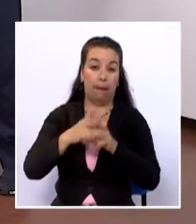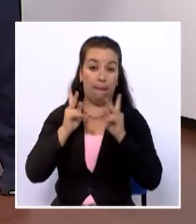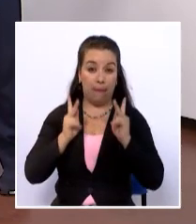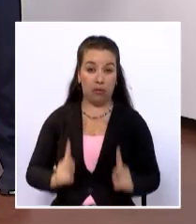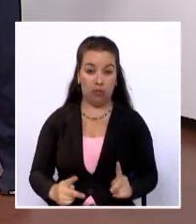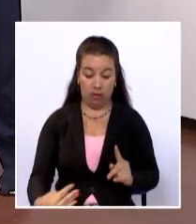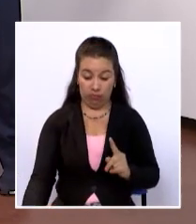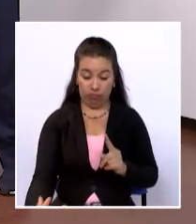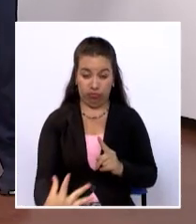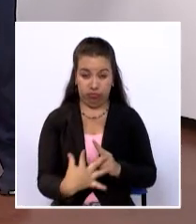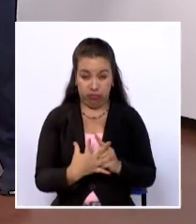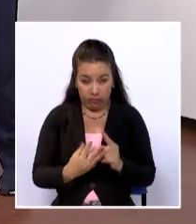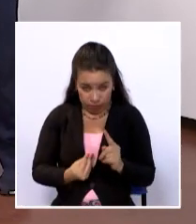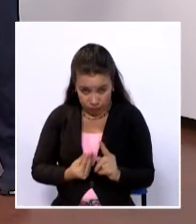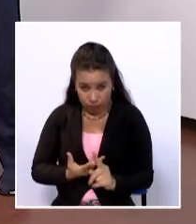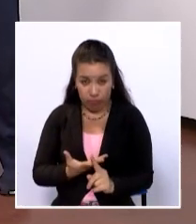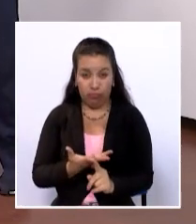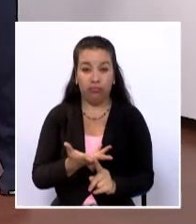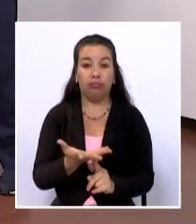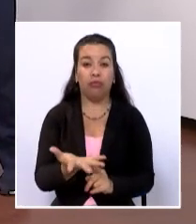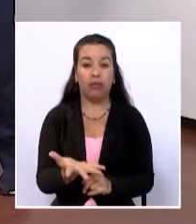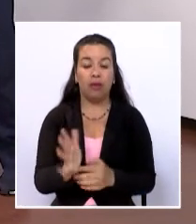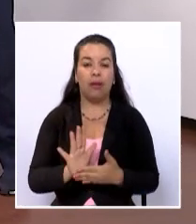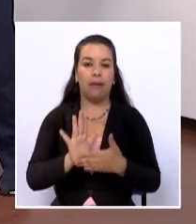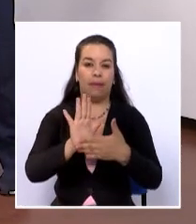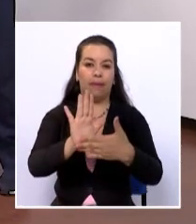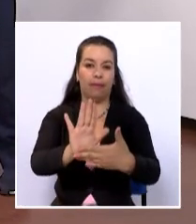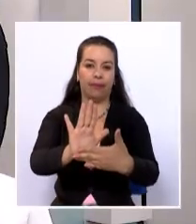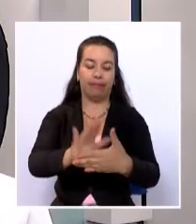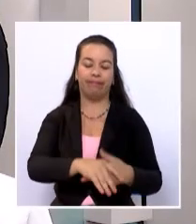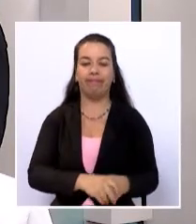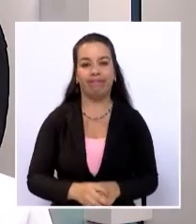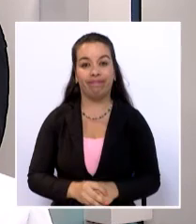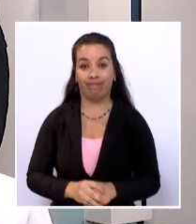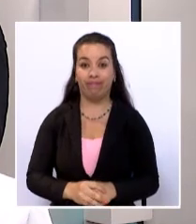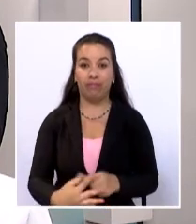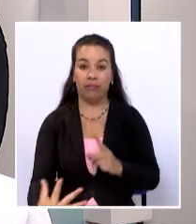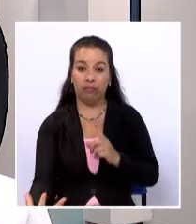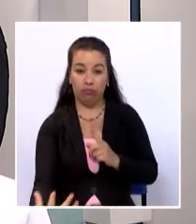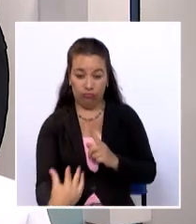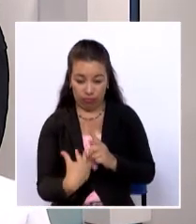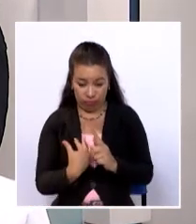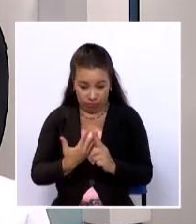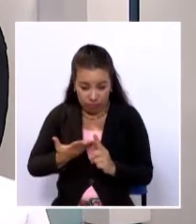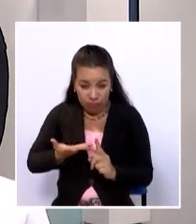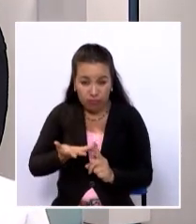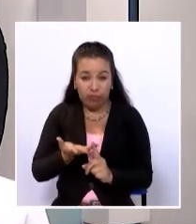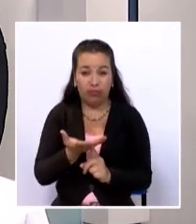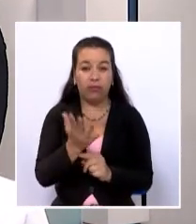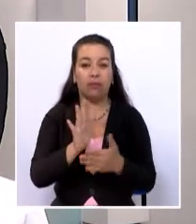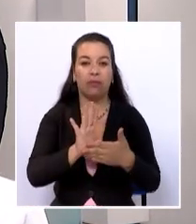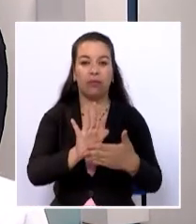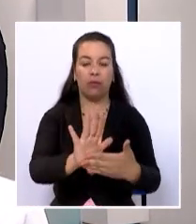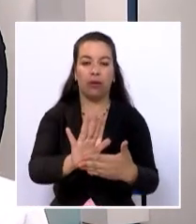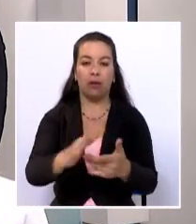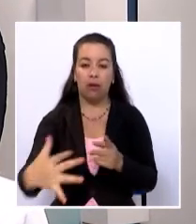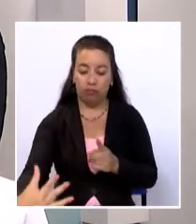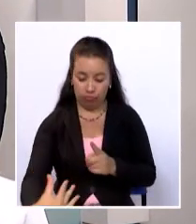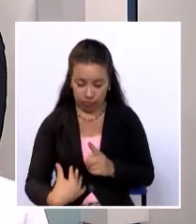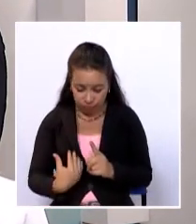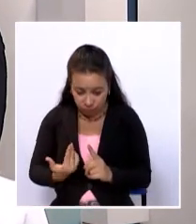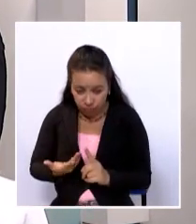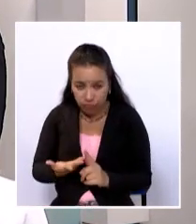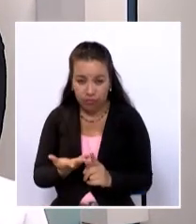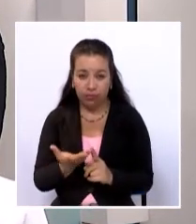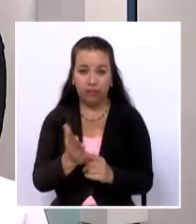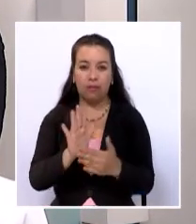rebota y se devuelve al traductor convirtiendo una onda mecánica en una